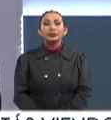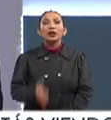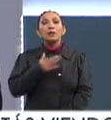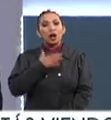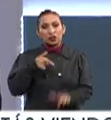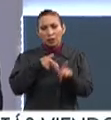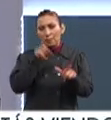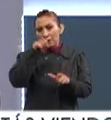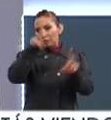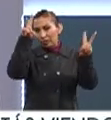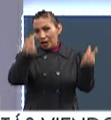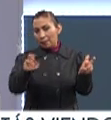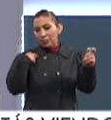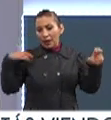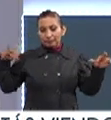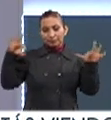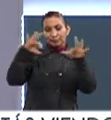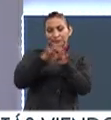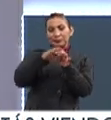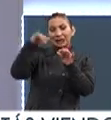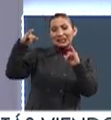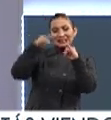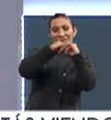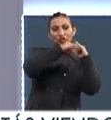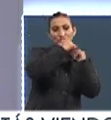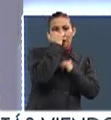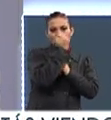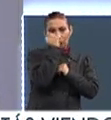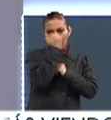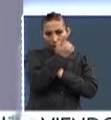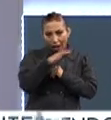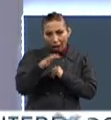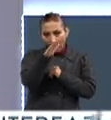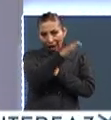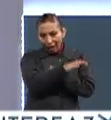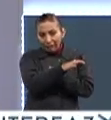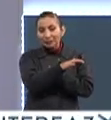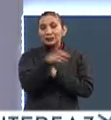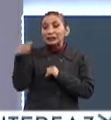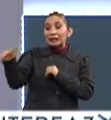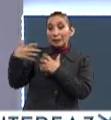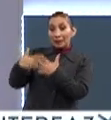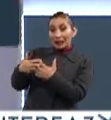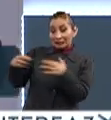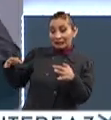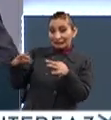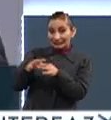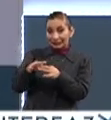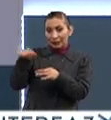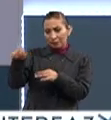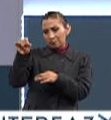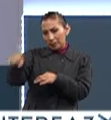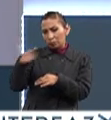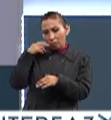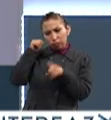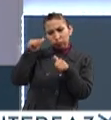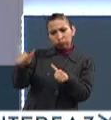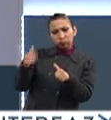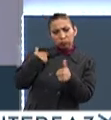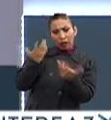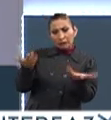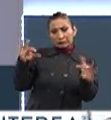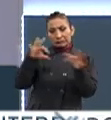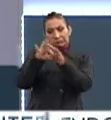Y bueno, pues siguiendo con temas de vinculación de instituciones, instituciones académicas y empresas, precisamente este tipo de enfoques,